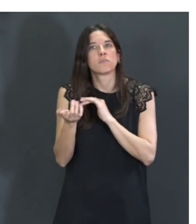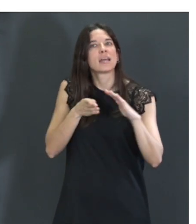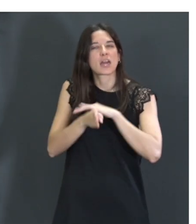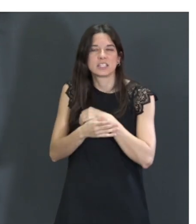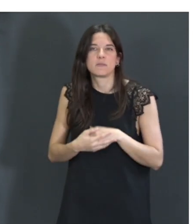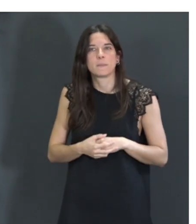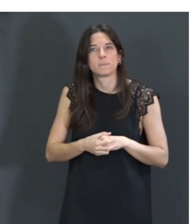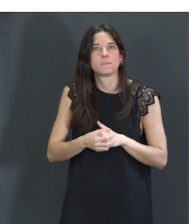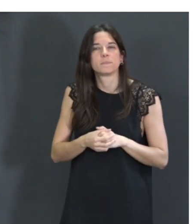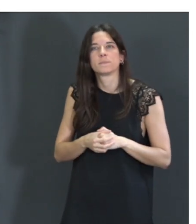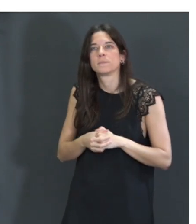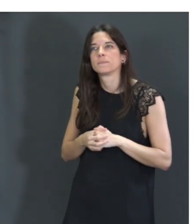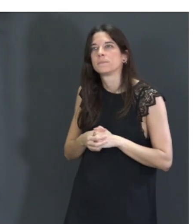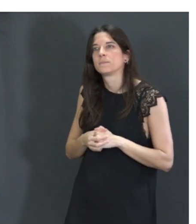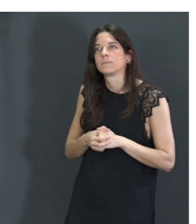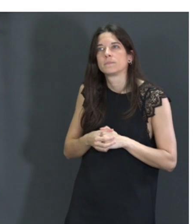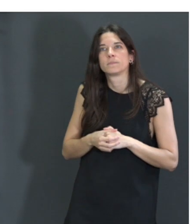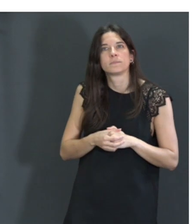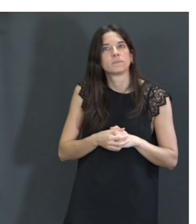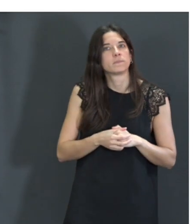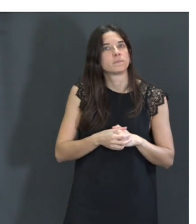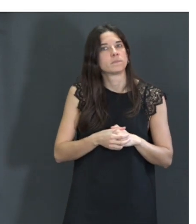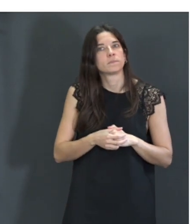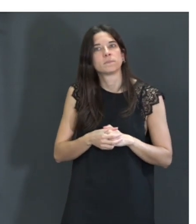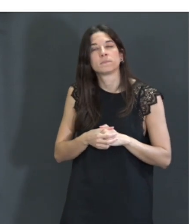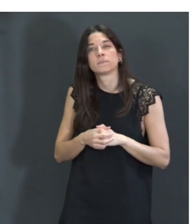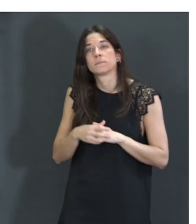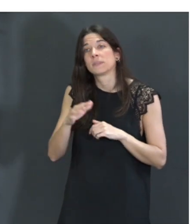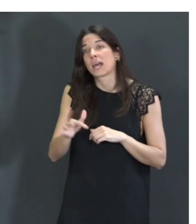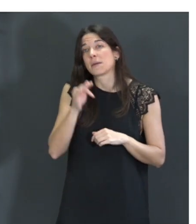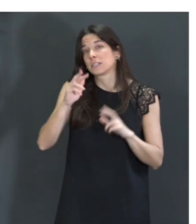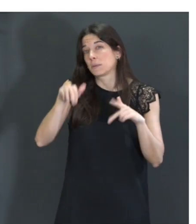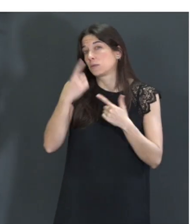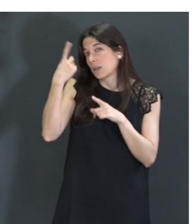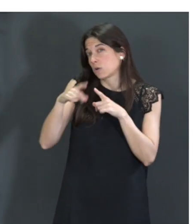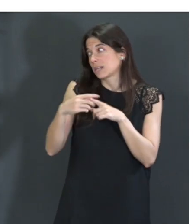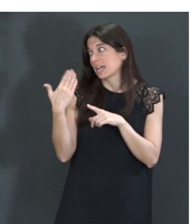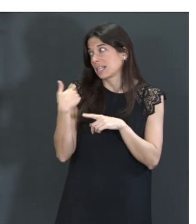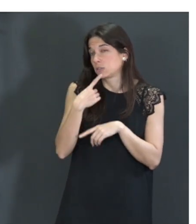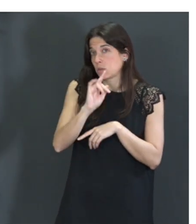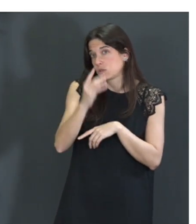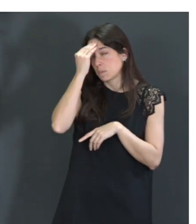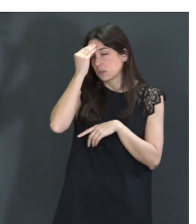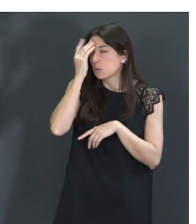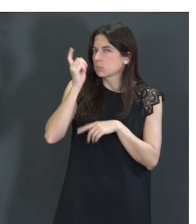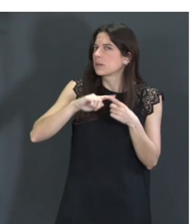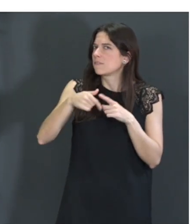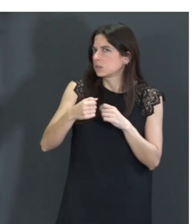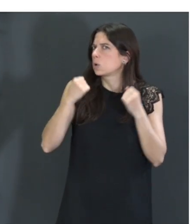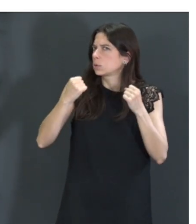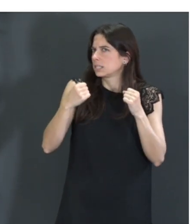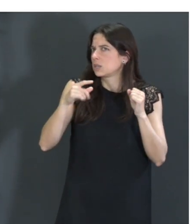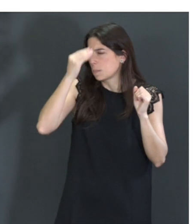accesible. Y que además permite una cosa que no lo he mencionado anteriormente, pero creo que tiene un efecto muy potente, yo creo que también se ha